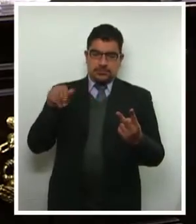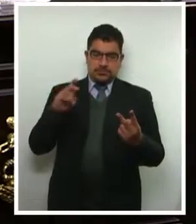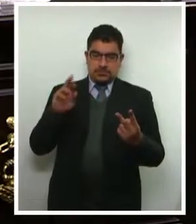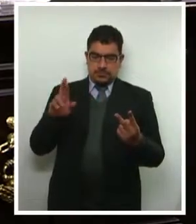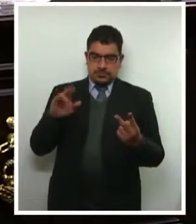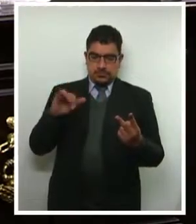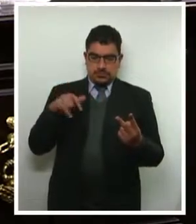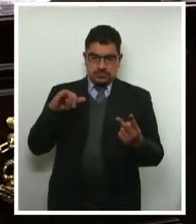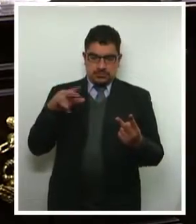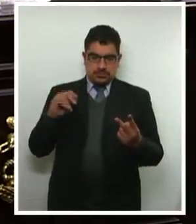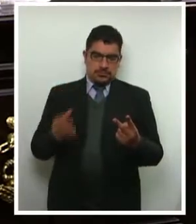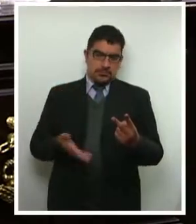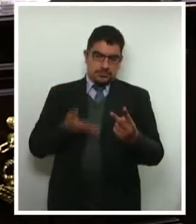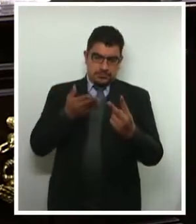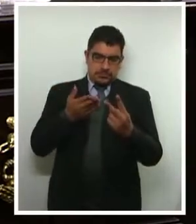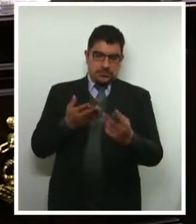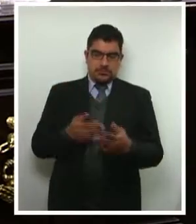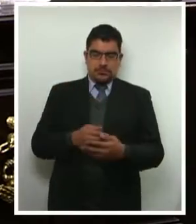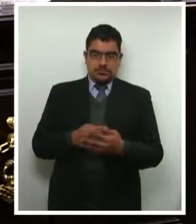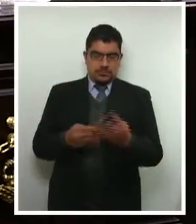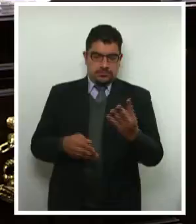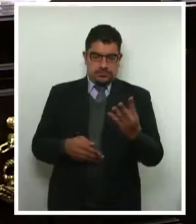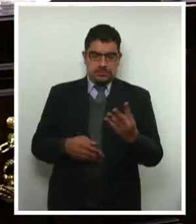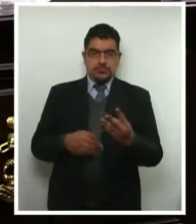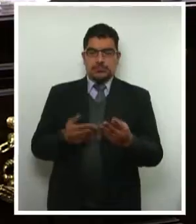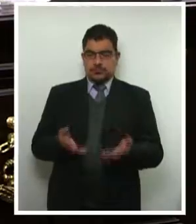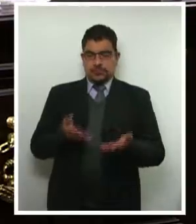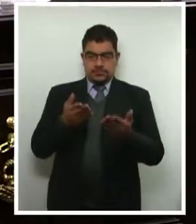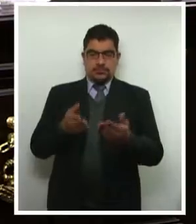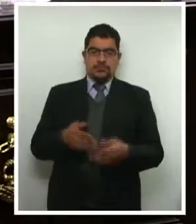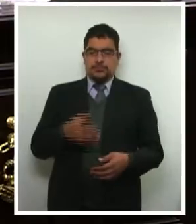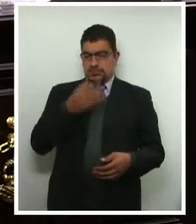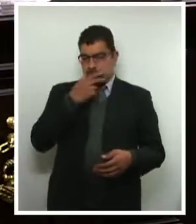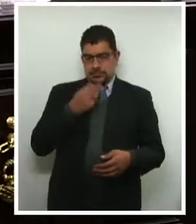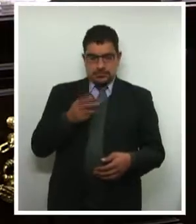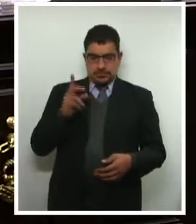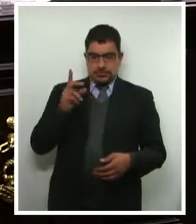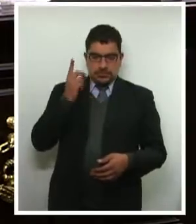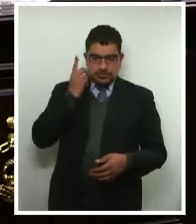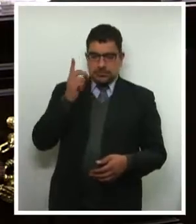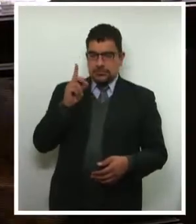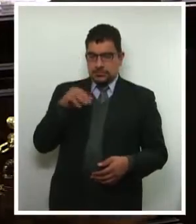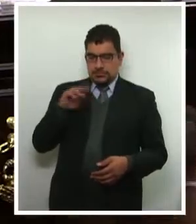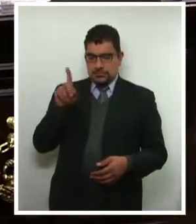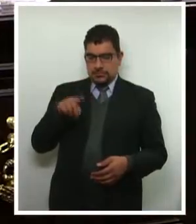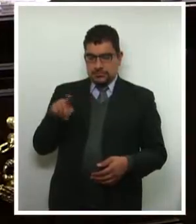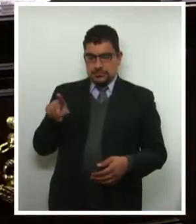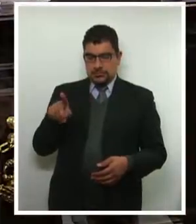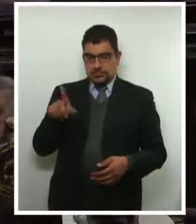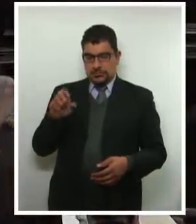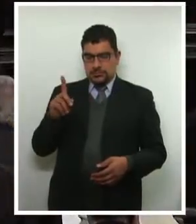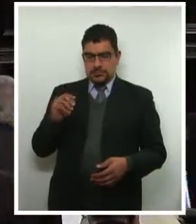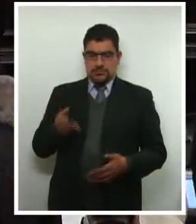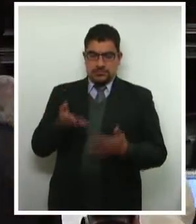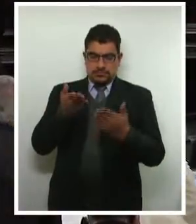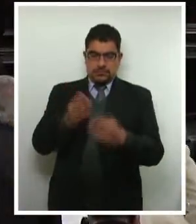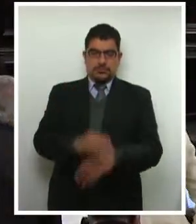final. Cecilia Romero. Diputado Muñoz Ledo en primer lugar.